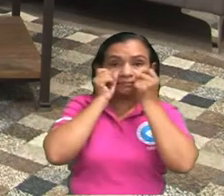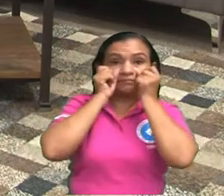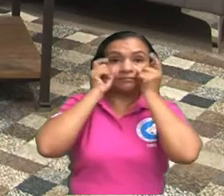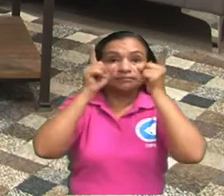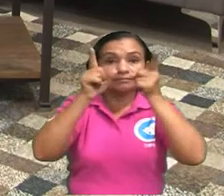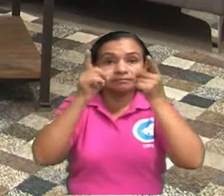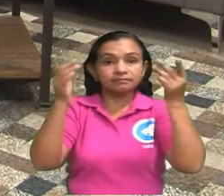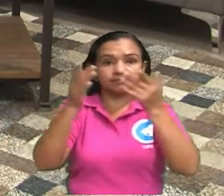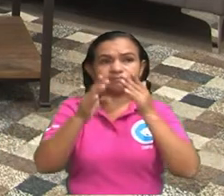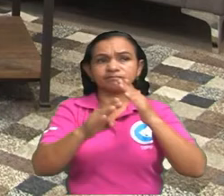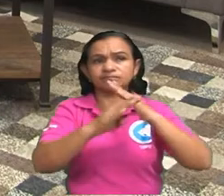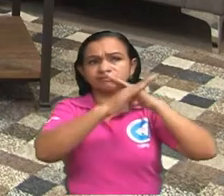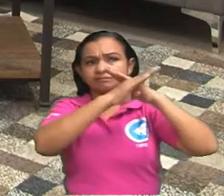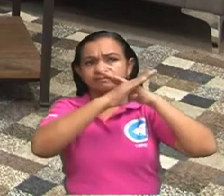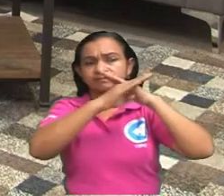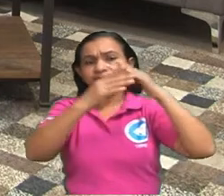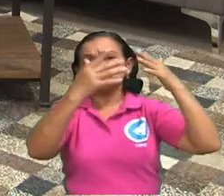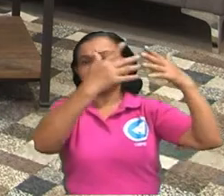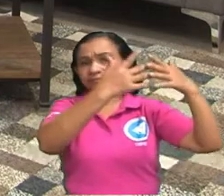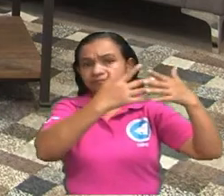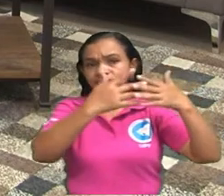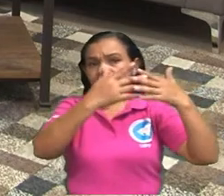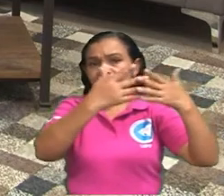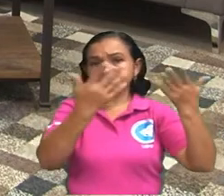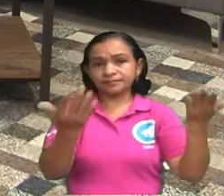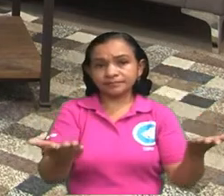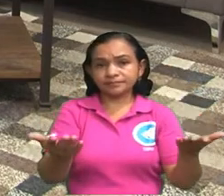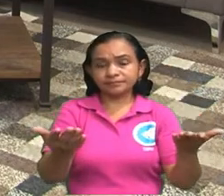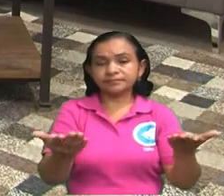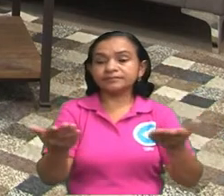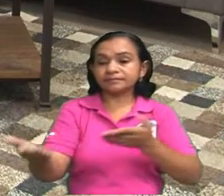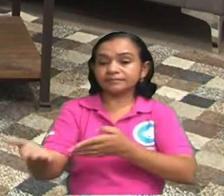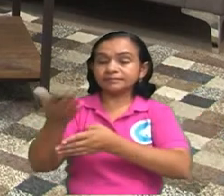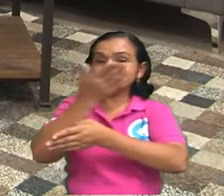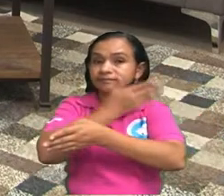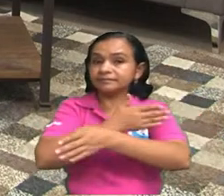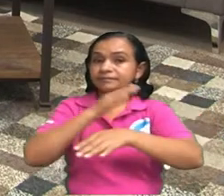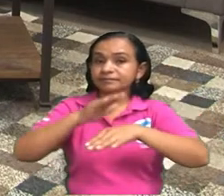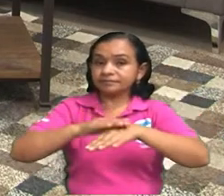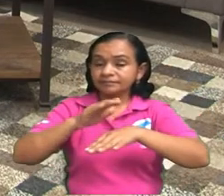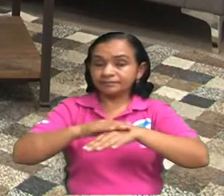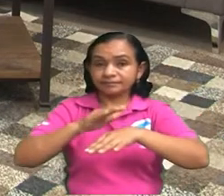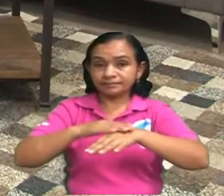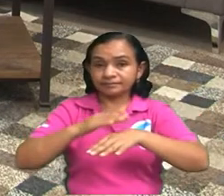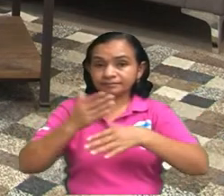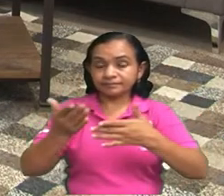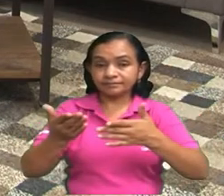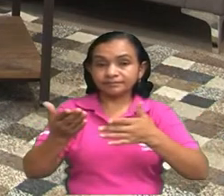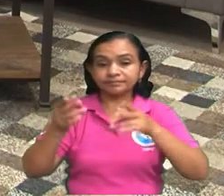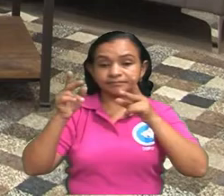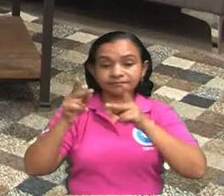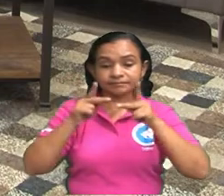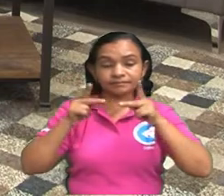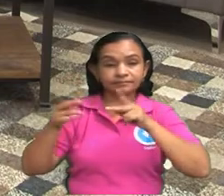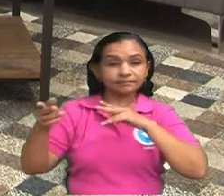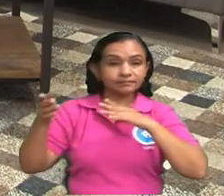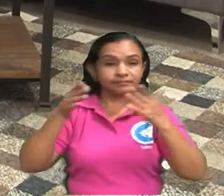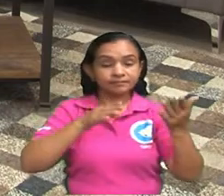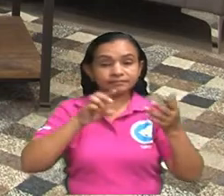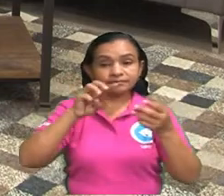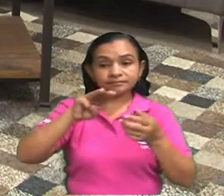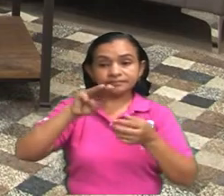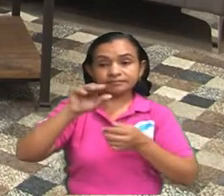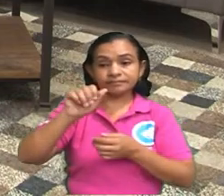al antiimperialismo ya anunciado por nuestros héroes y próceres como